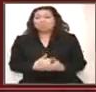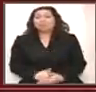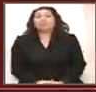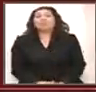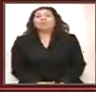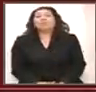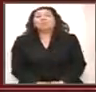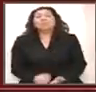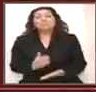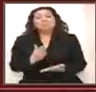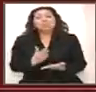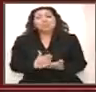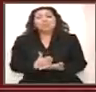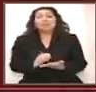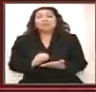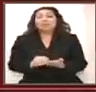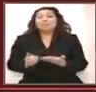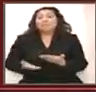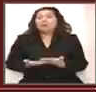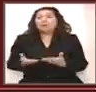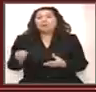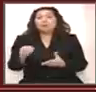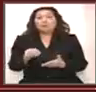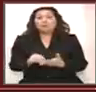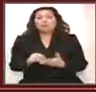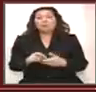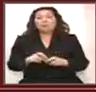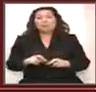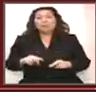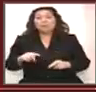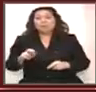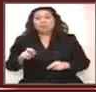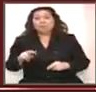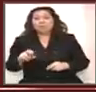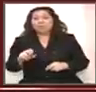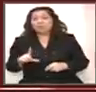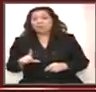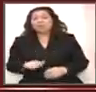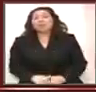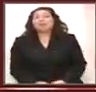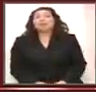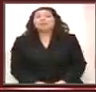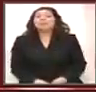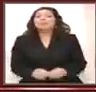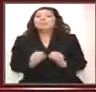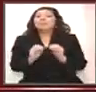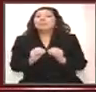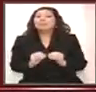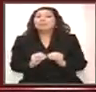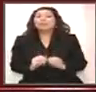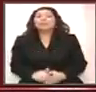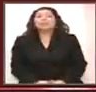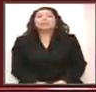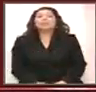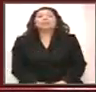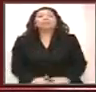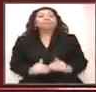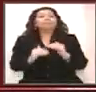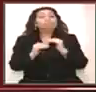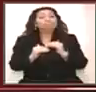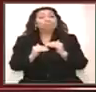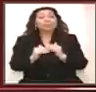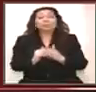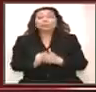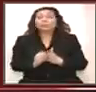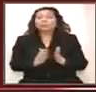acceso a medios que faciliten la comisión de los delitos patrimoniales. Para ello, se plantea la limitación al